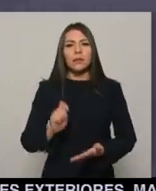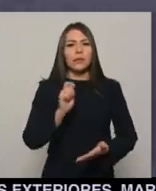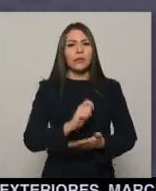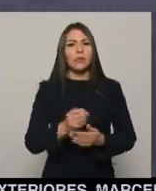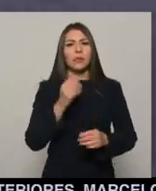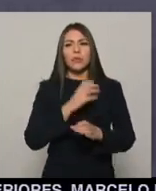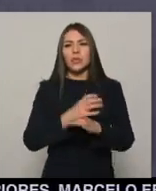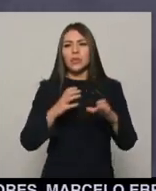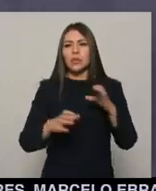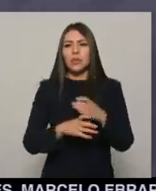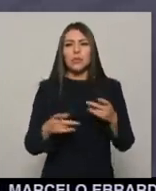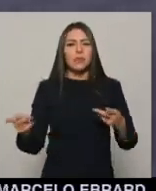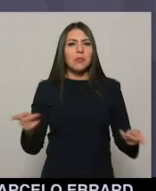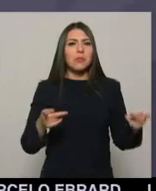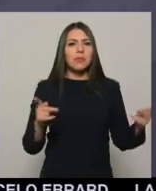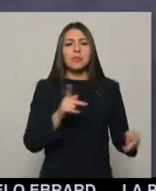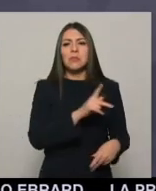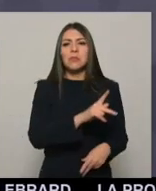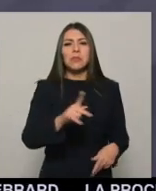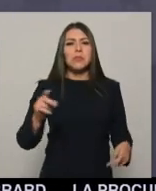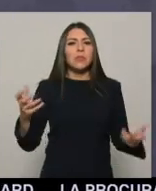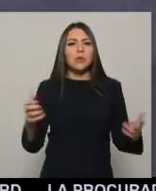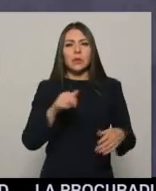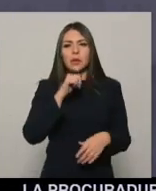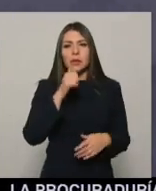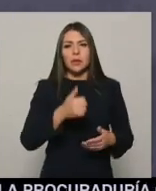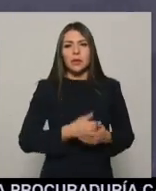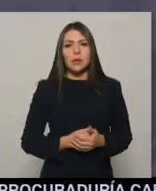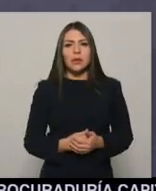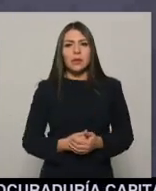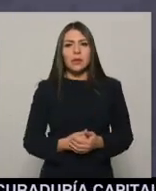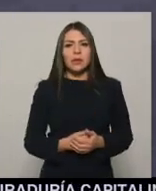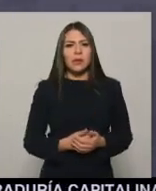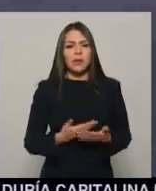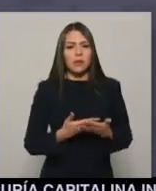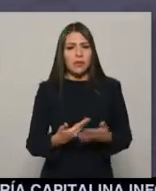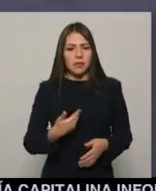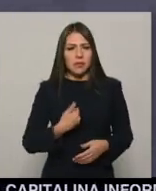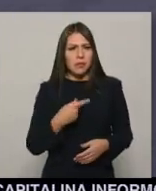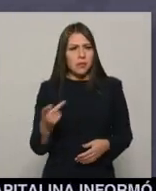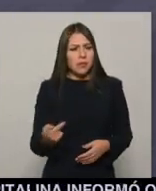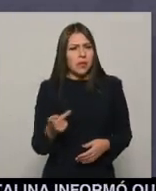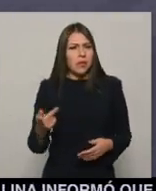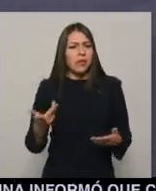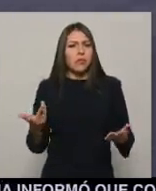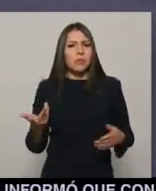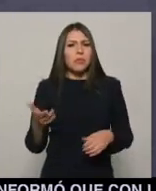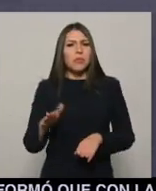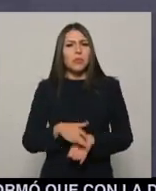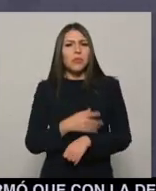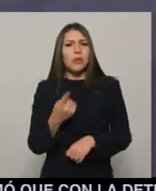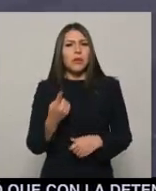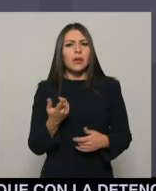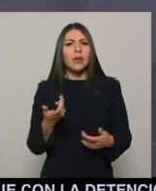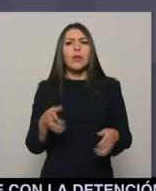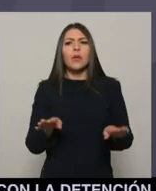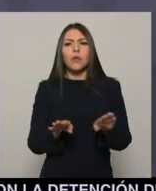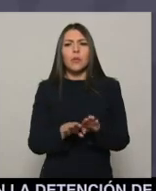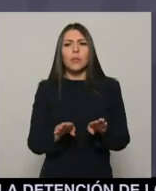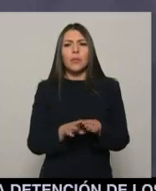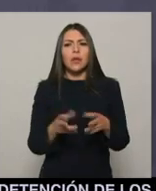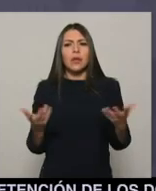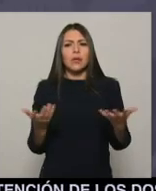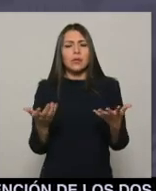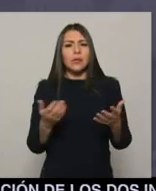de todo. Y entonces a mí mi cuestionamiento personal era, bueno, entonces, ¿cuáles son las formas,